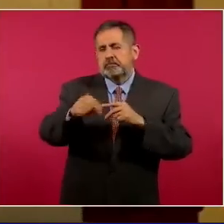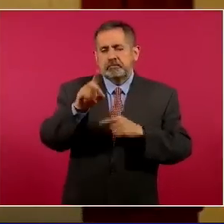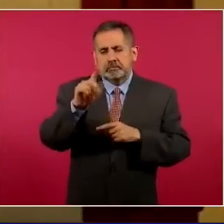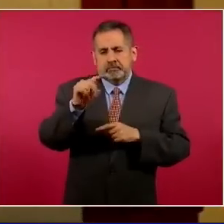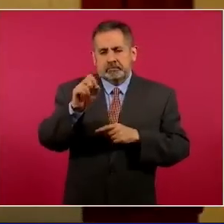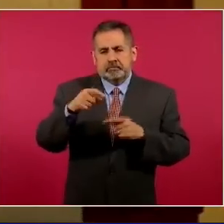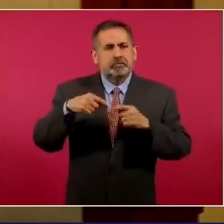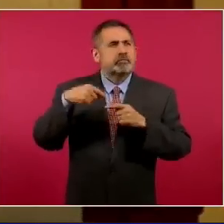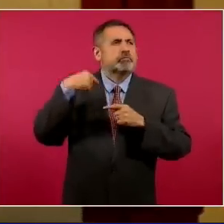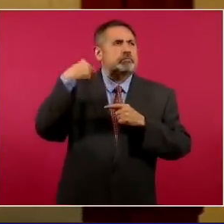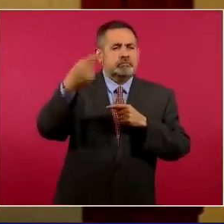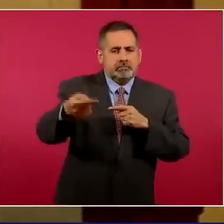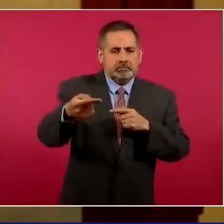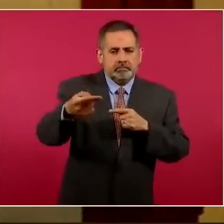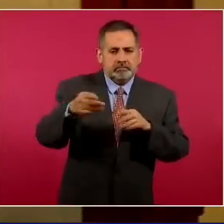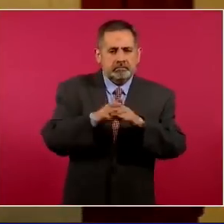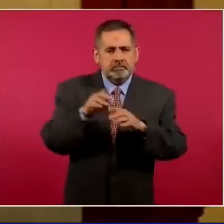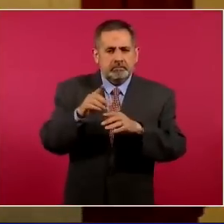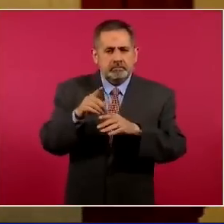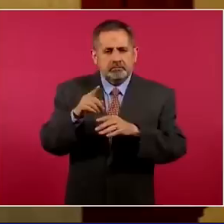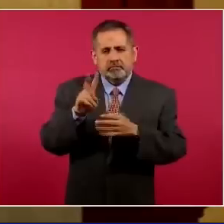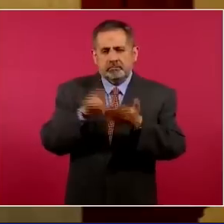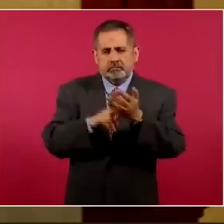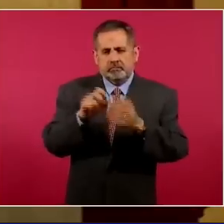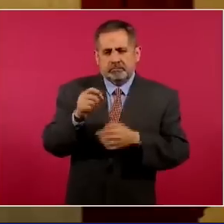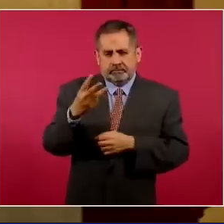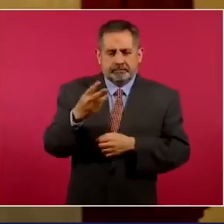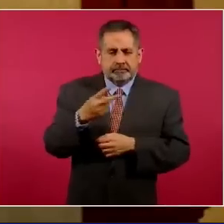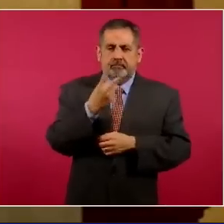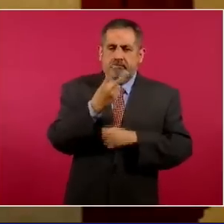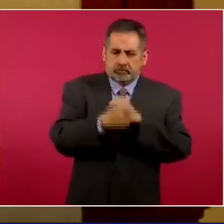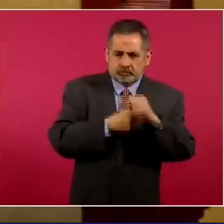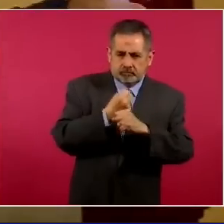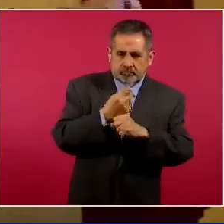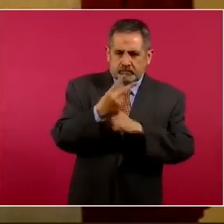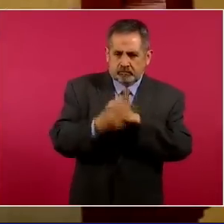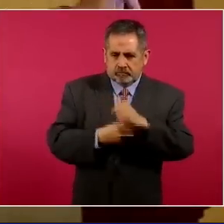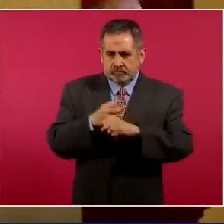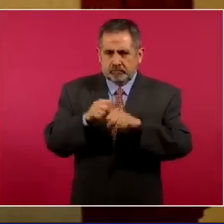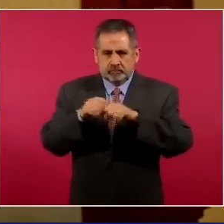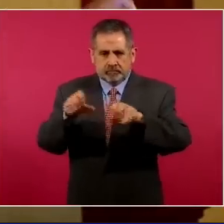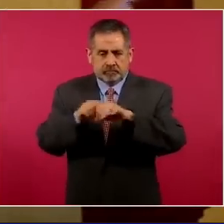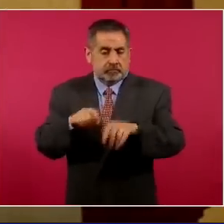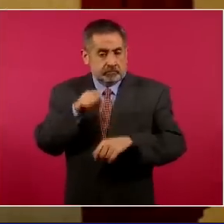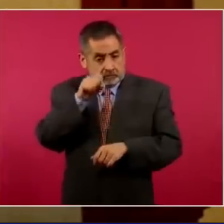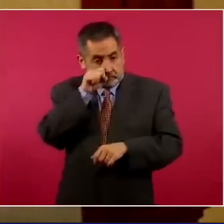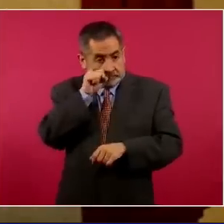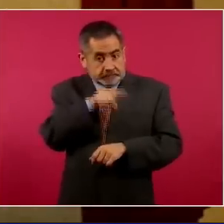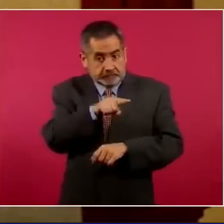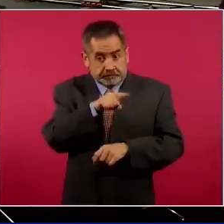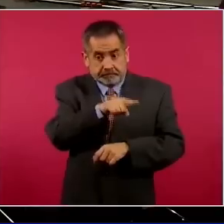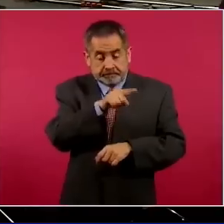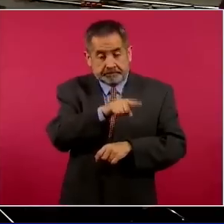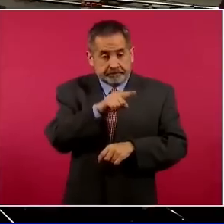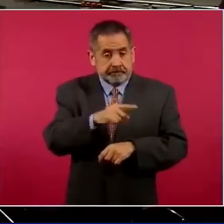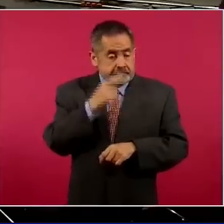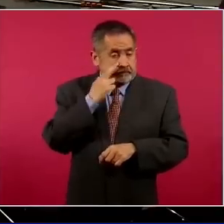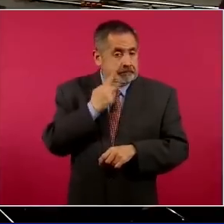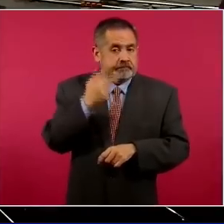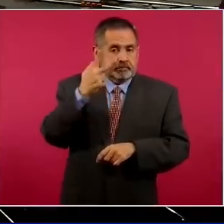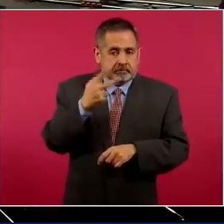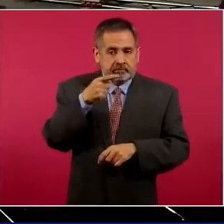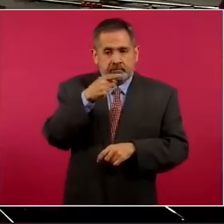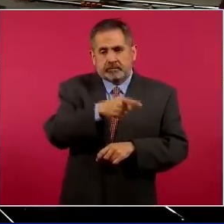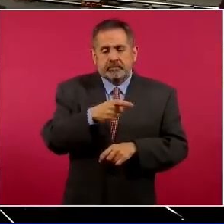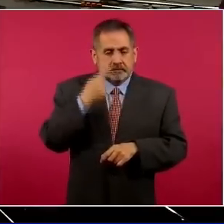hasta mediados del año próximo, cada 2 años. Esta es la mejor encuesta. En